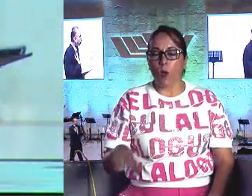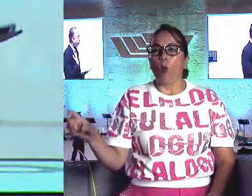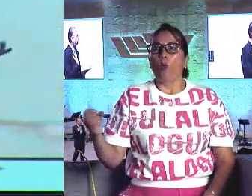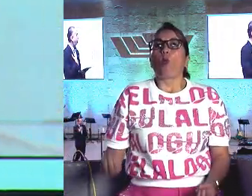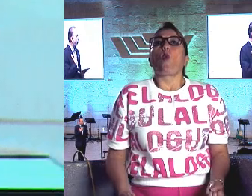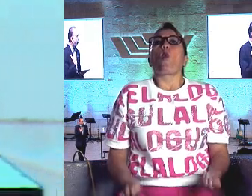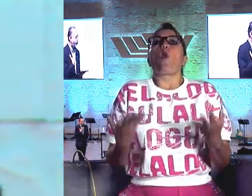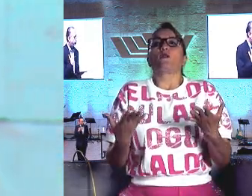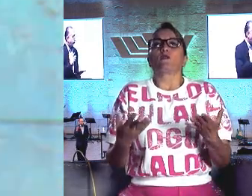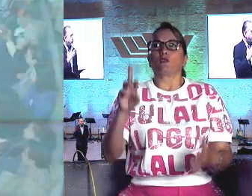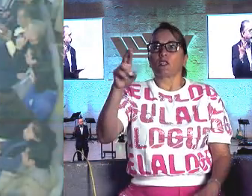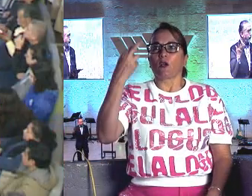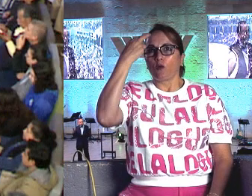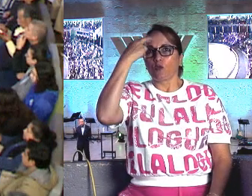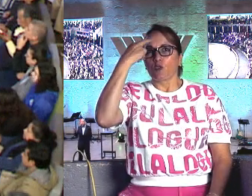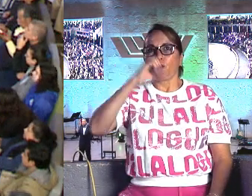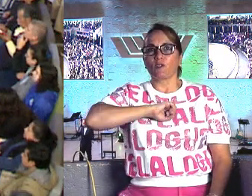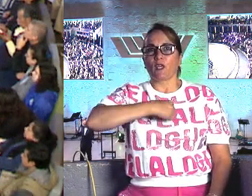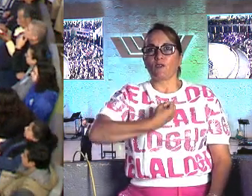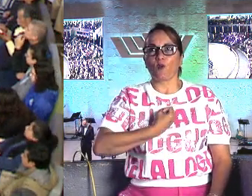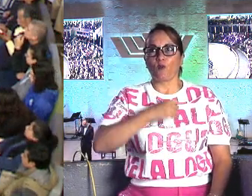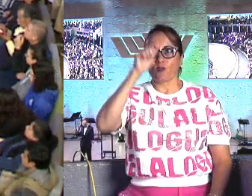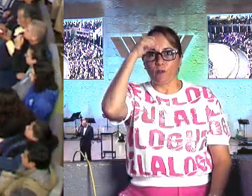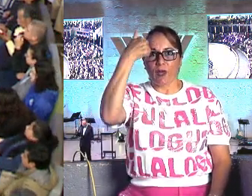somos pecadores? Todos.